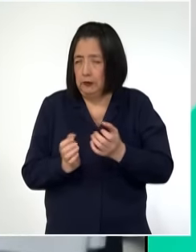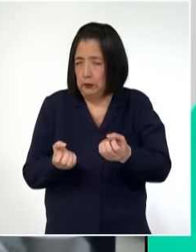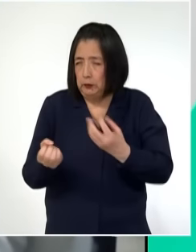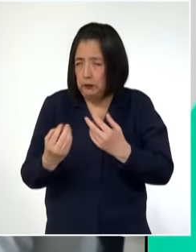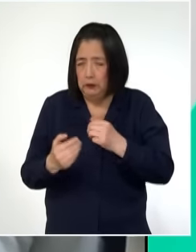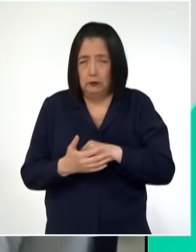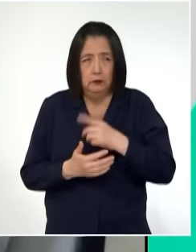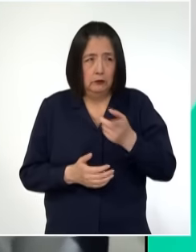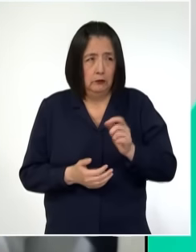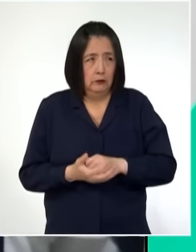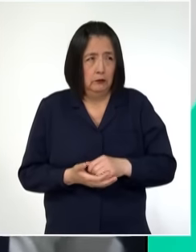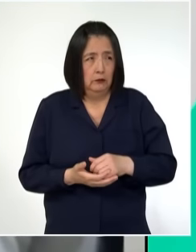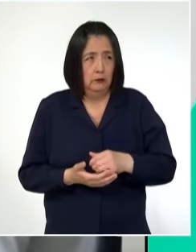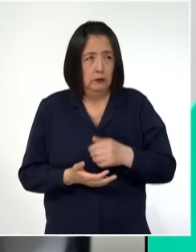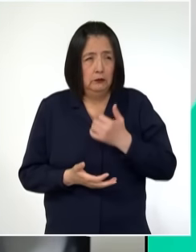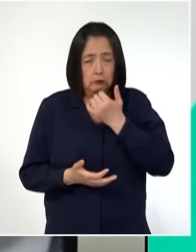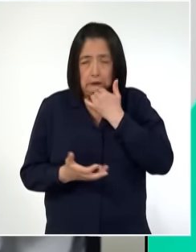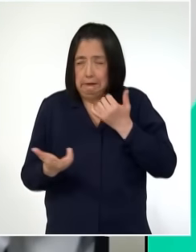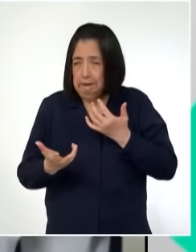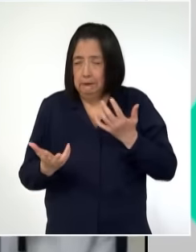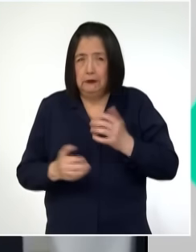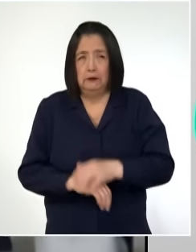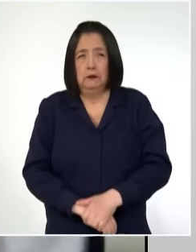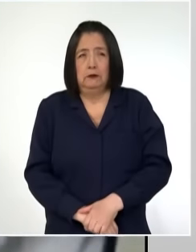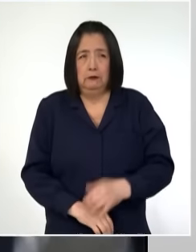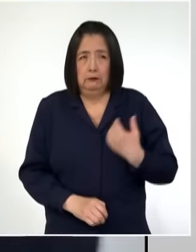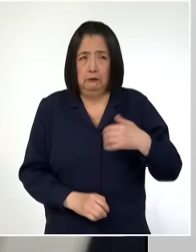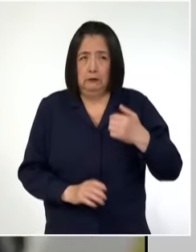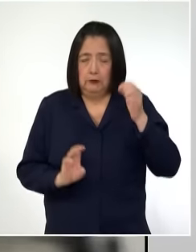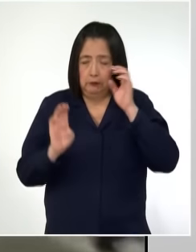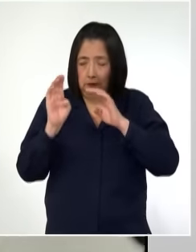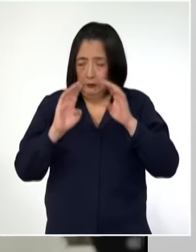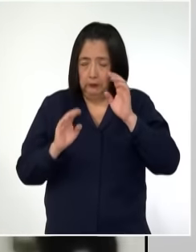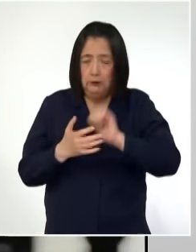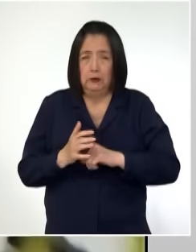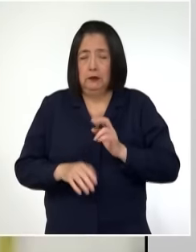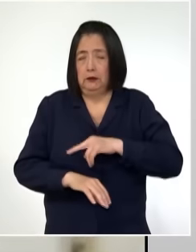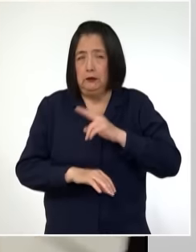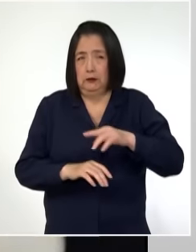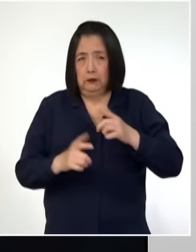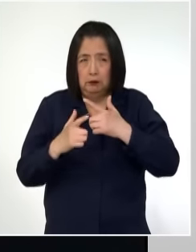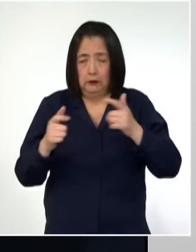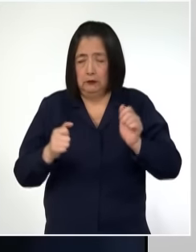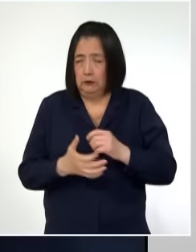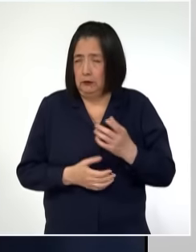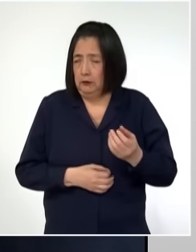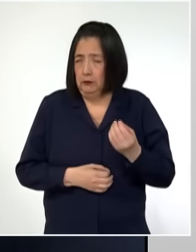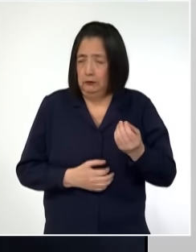sobre este caso que ha preocupado a la región de la Libertad con